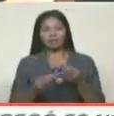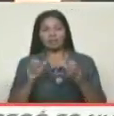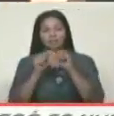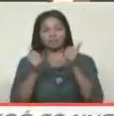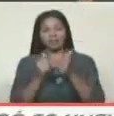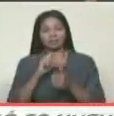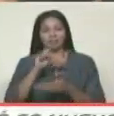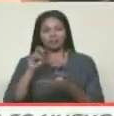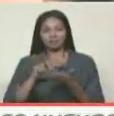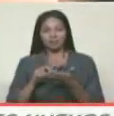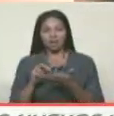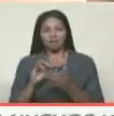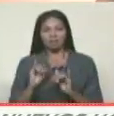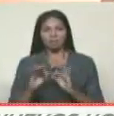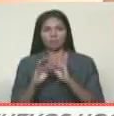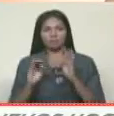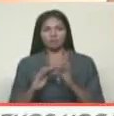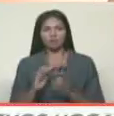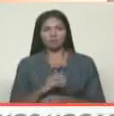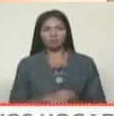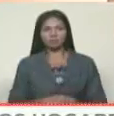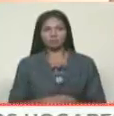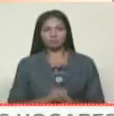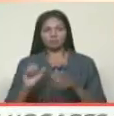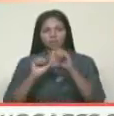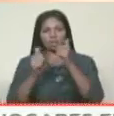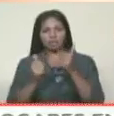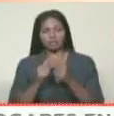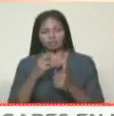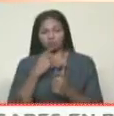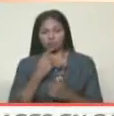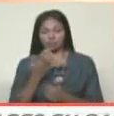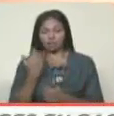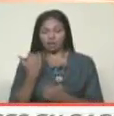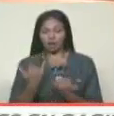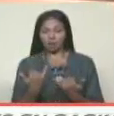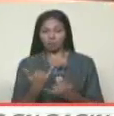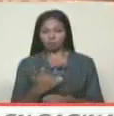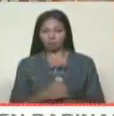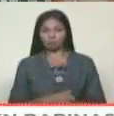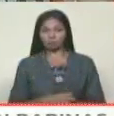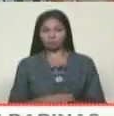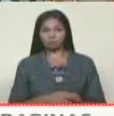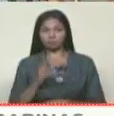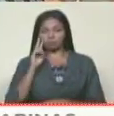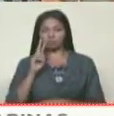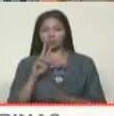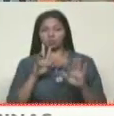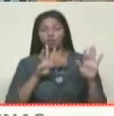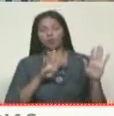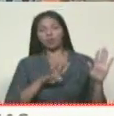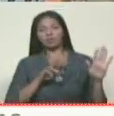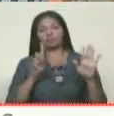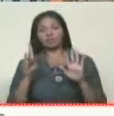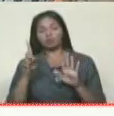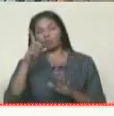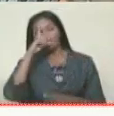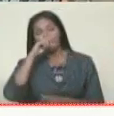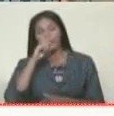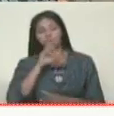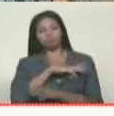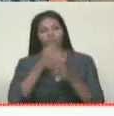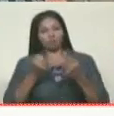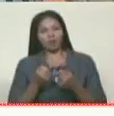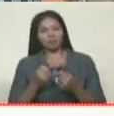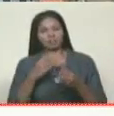con la exposición Inédito de Fruto Vivas. Gran arquitecto, como tú mismo lo dijiste, que ya arriba su 91 años, pero con mucha fuerza de